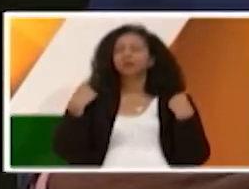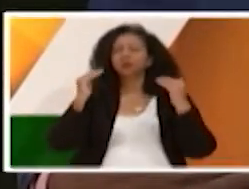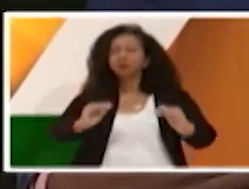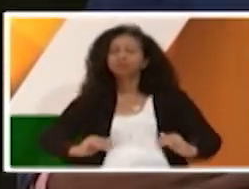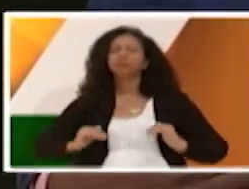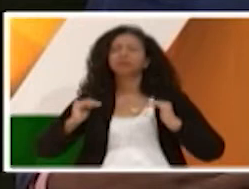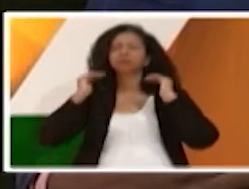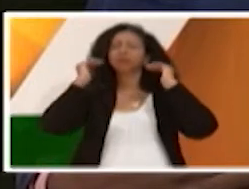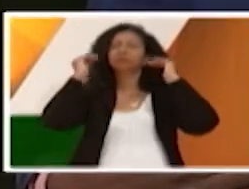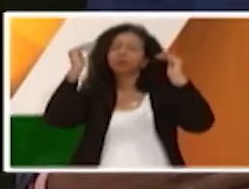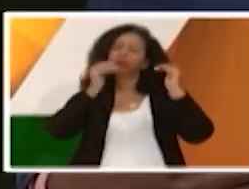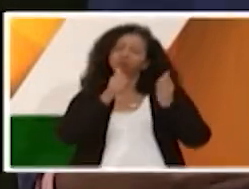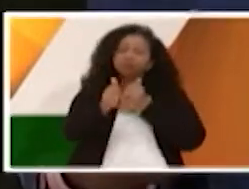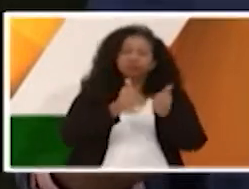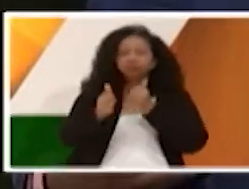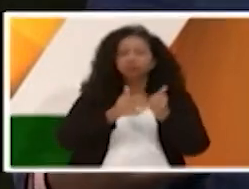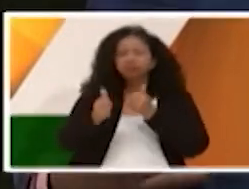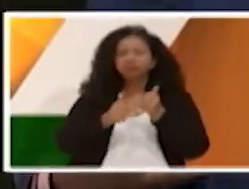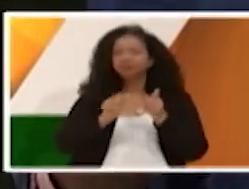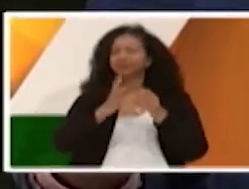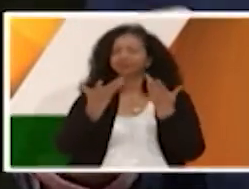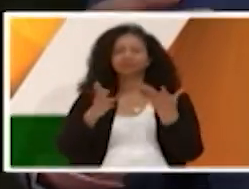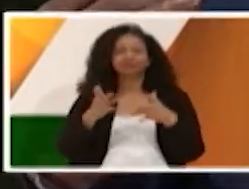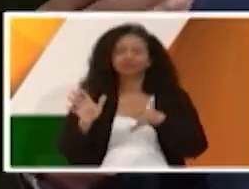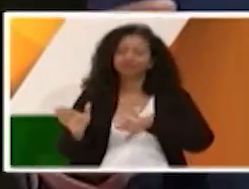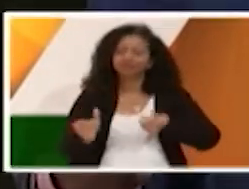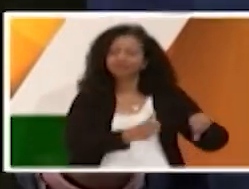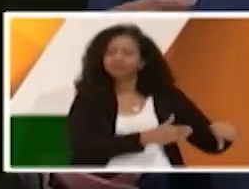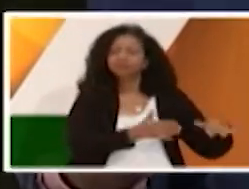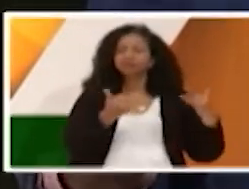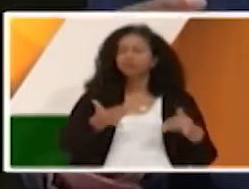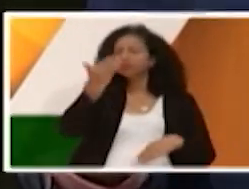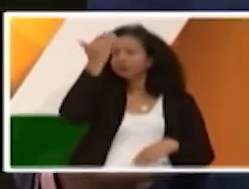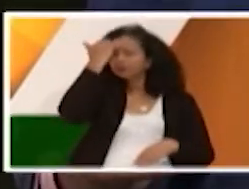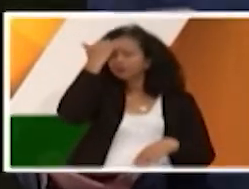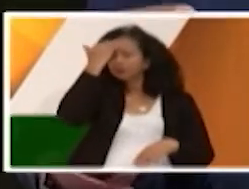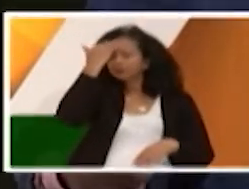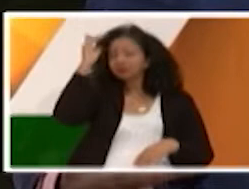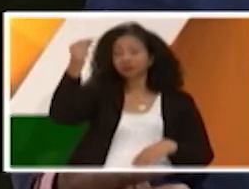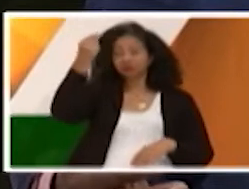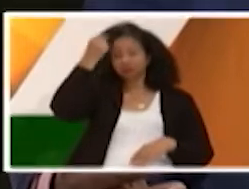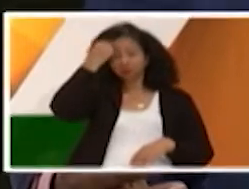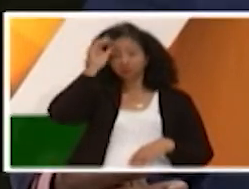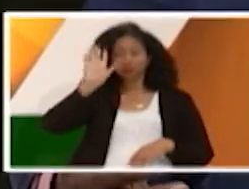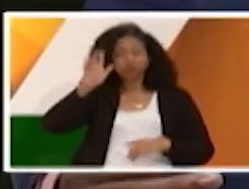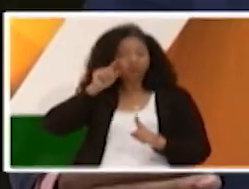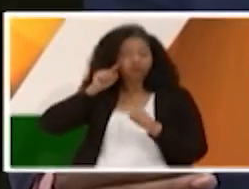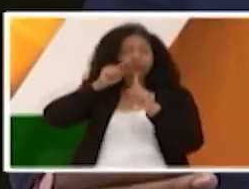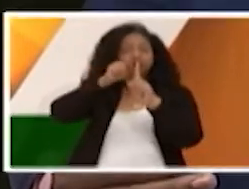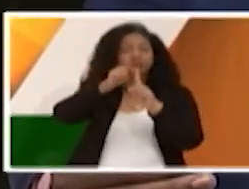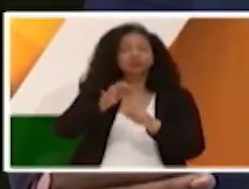del deporte de alto rendimiento. Pero entiende que la principal razón del Estado, del gobierno dominicano,